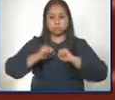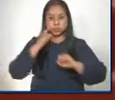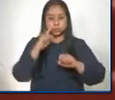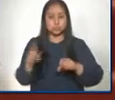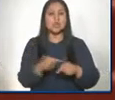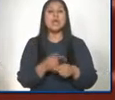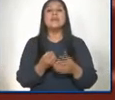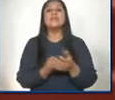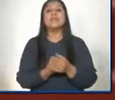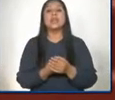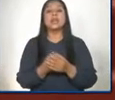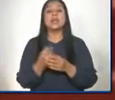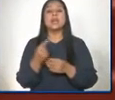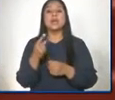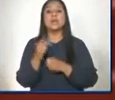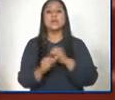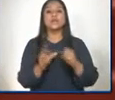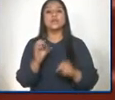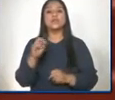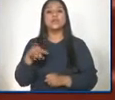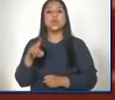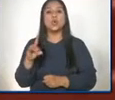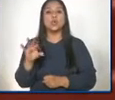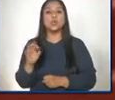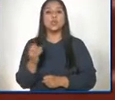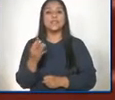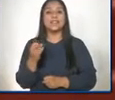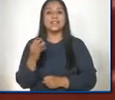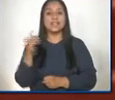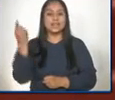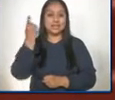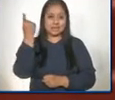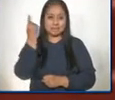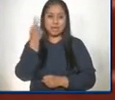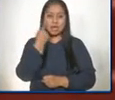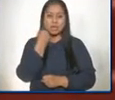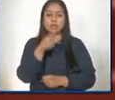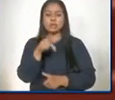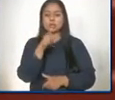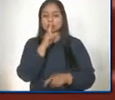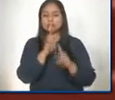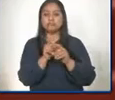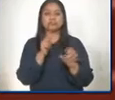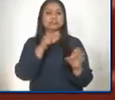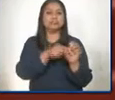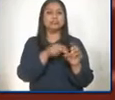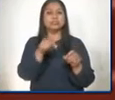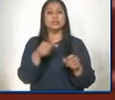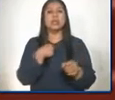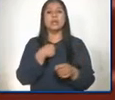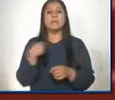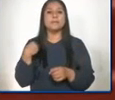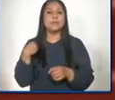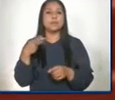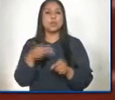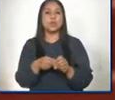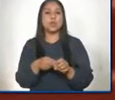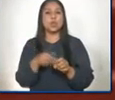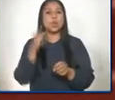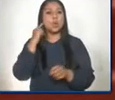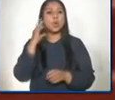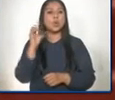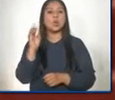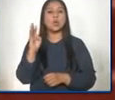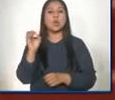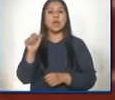del Clima. También nos estamos integrándonos como miembro del Global Green